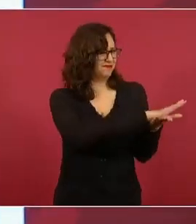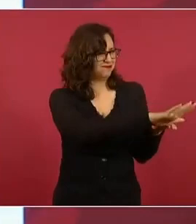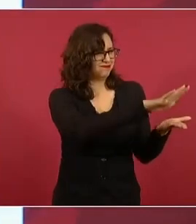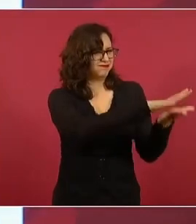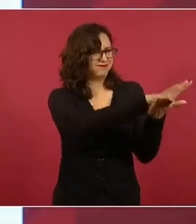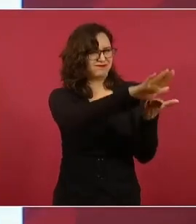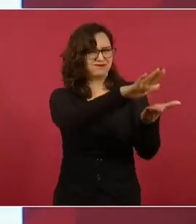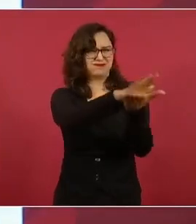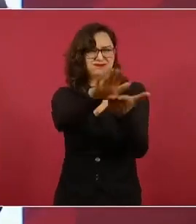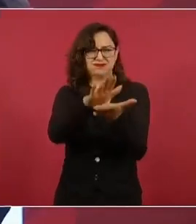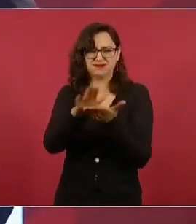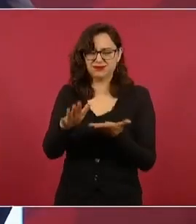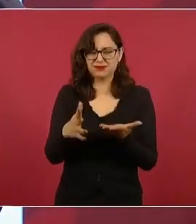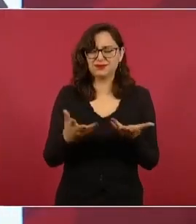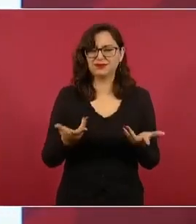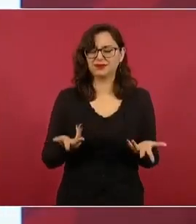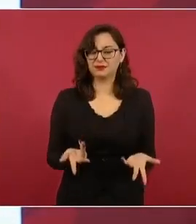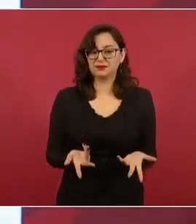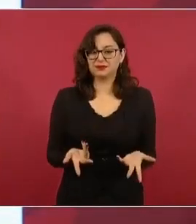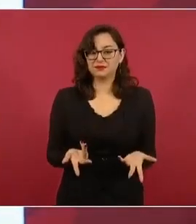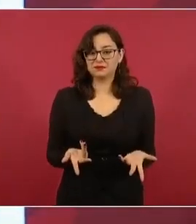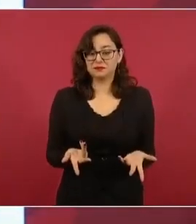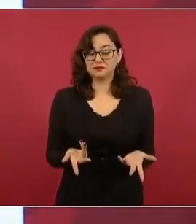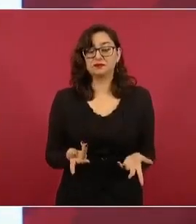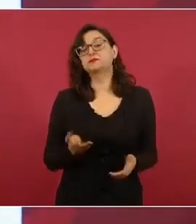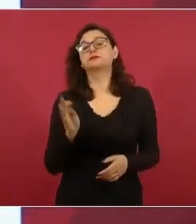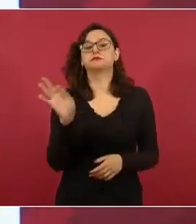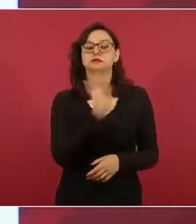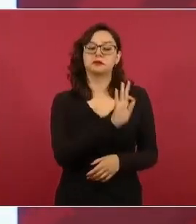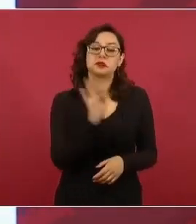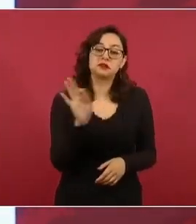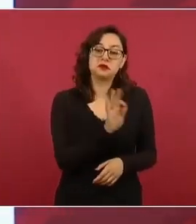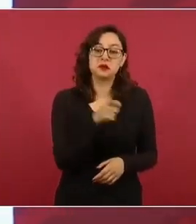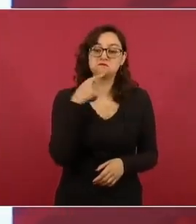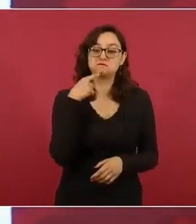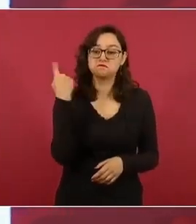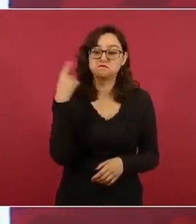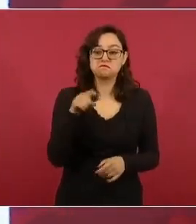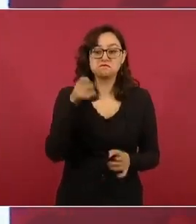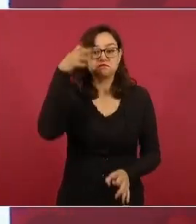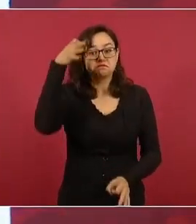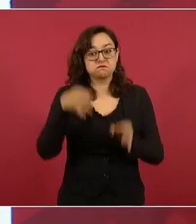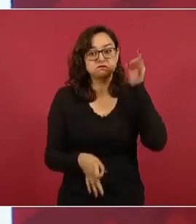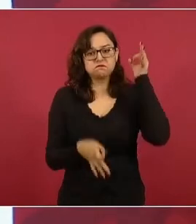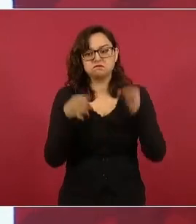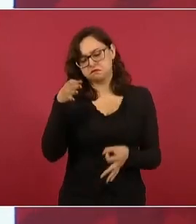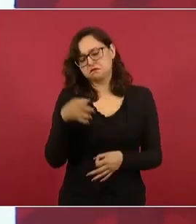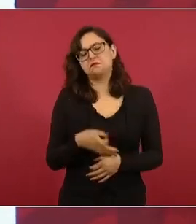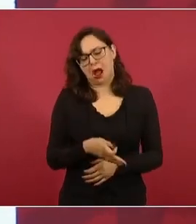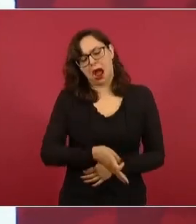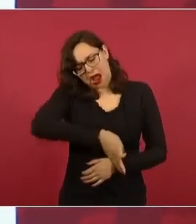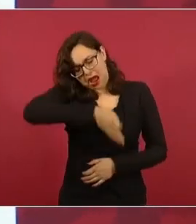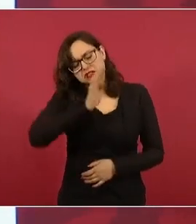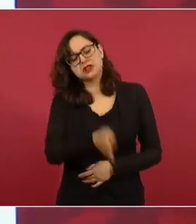Entonces, si se van a tribunales, porque además hay denuncias, pues vamos a tribunales